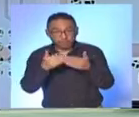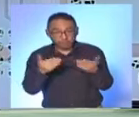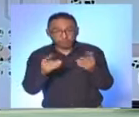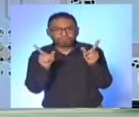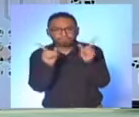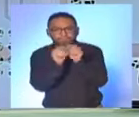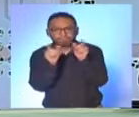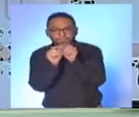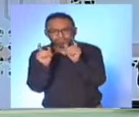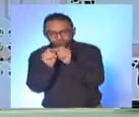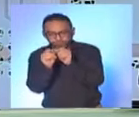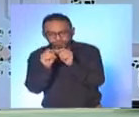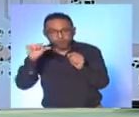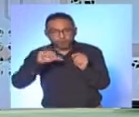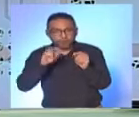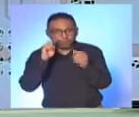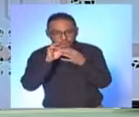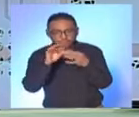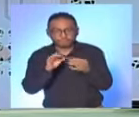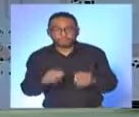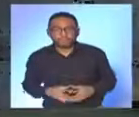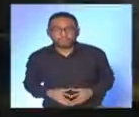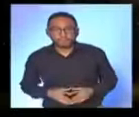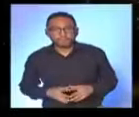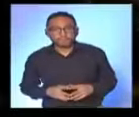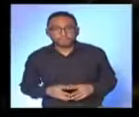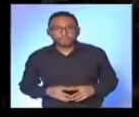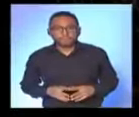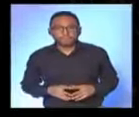lo acontecido durante el día.